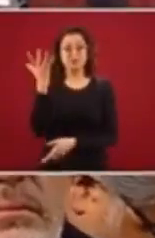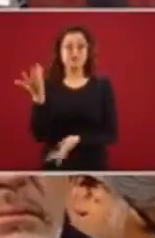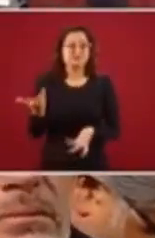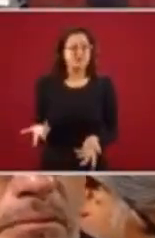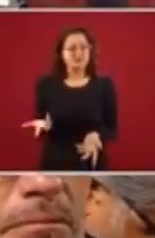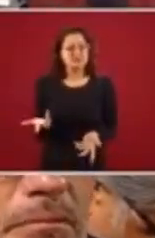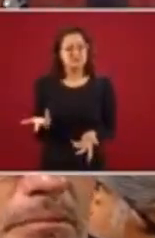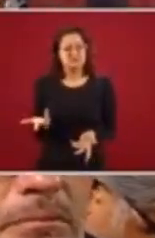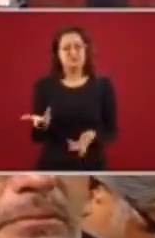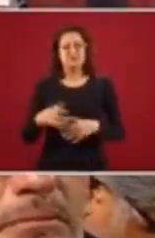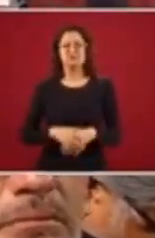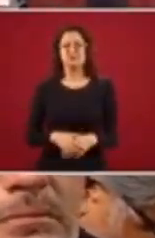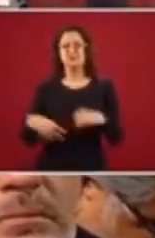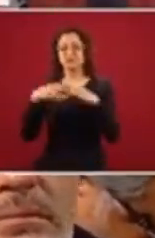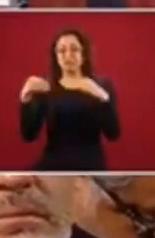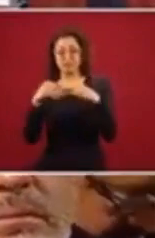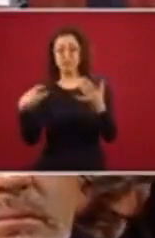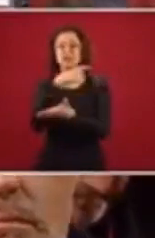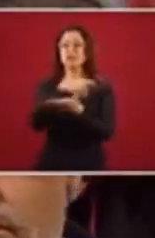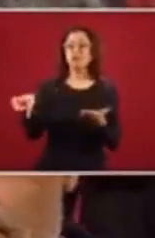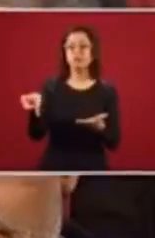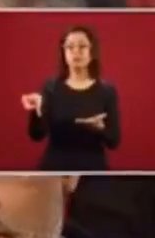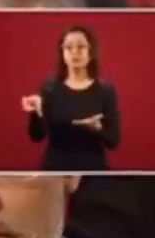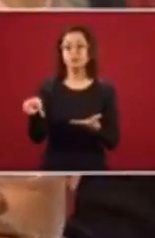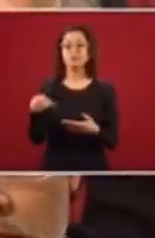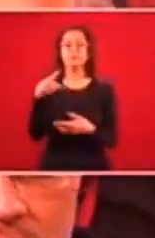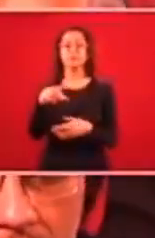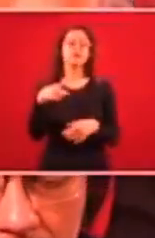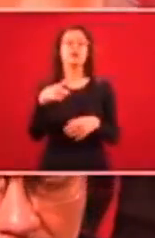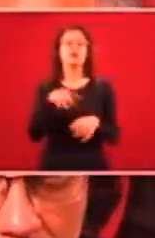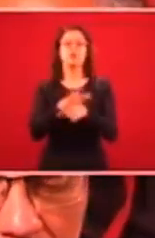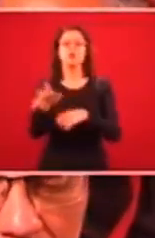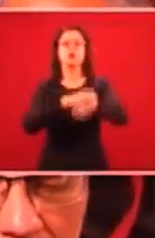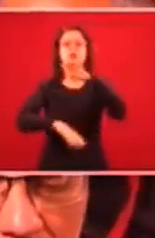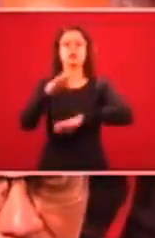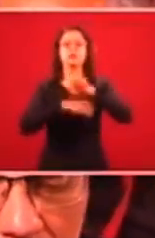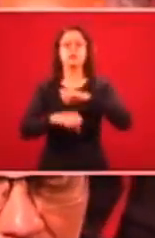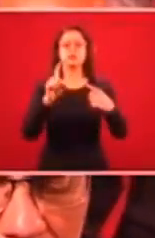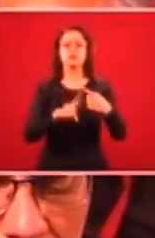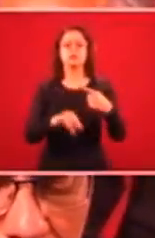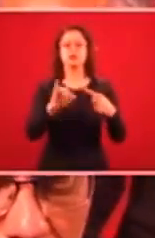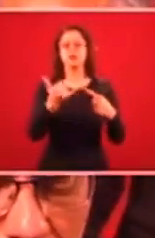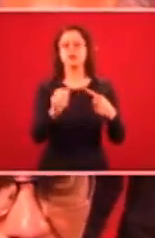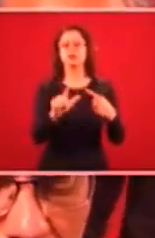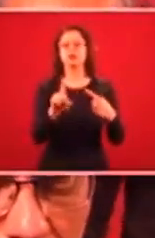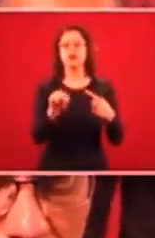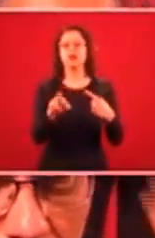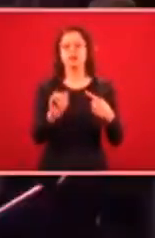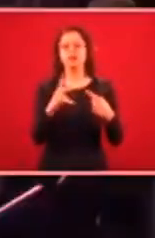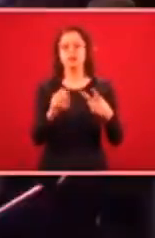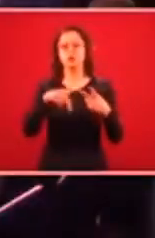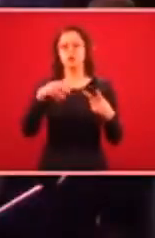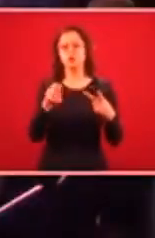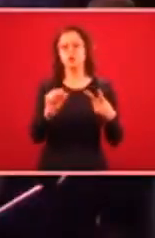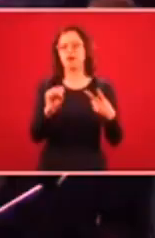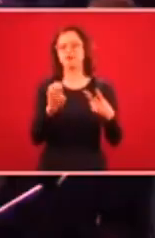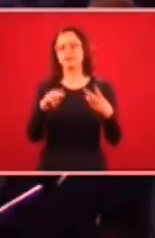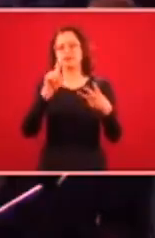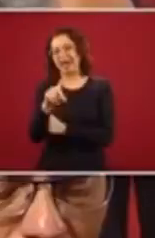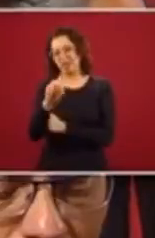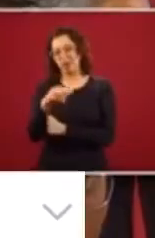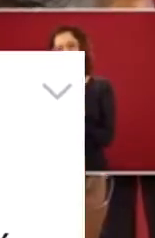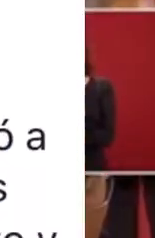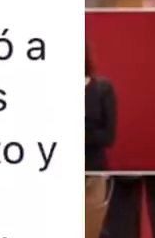presidente. Estas semillas se adquirieron a las empresas Iyaldipro, Novasem, Fitogen y